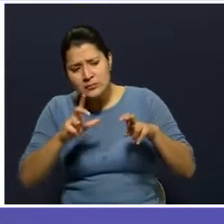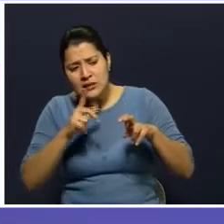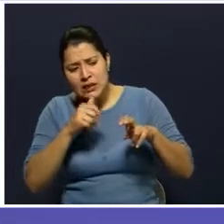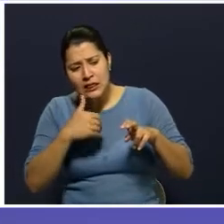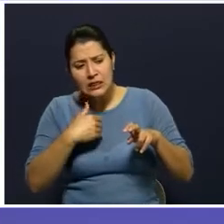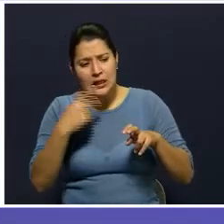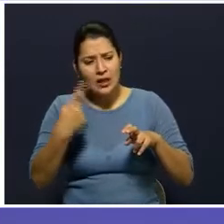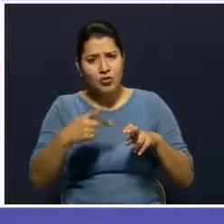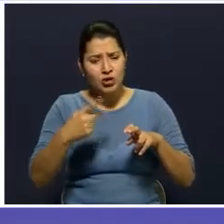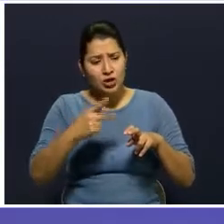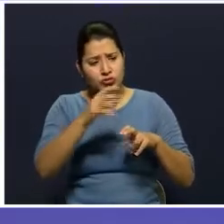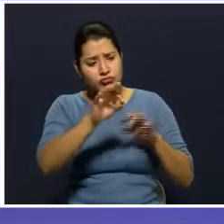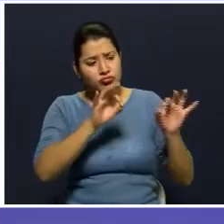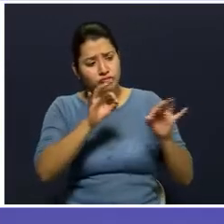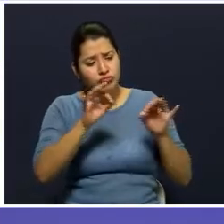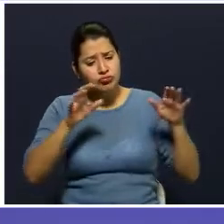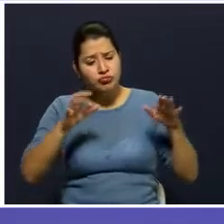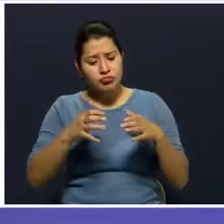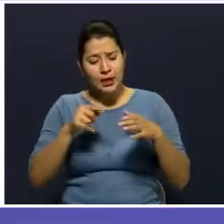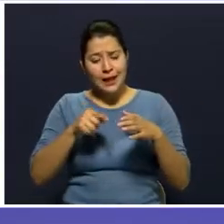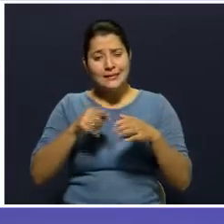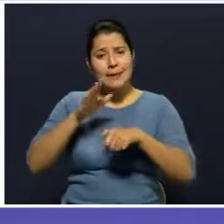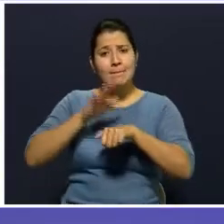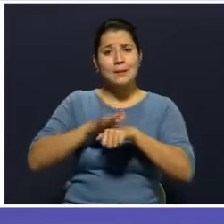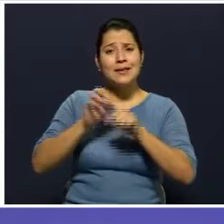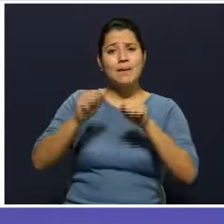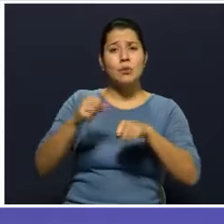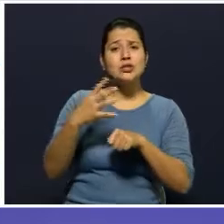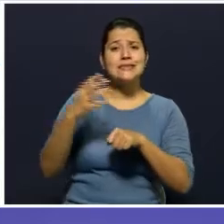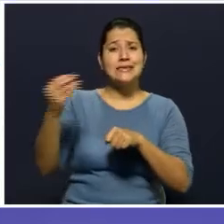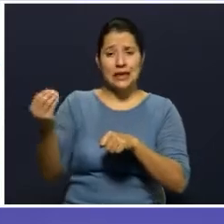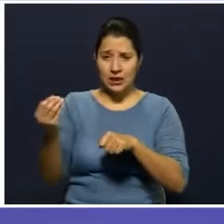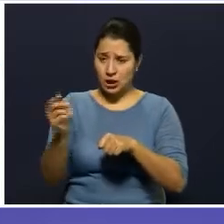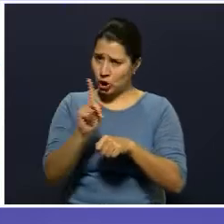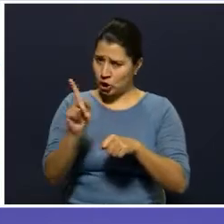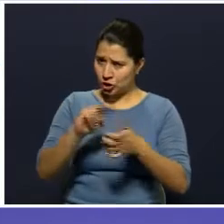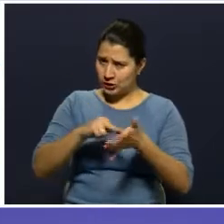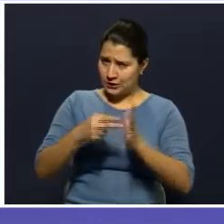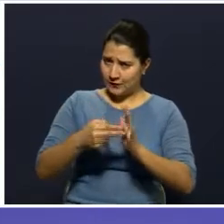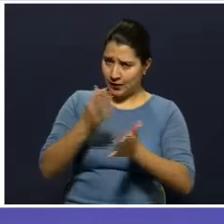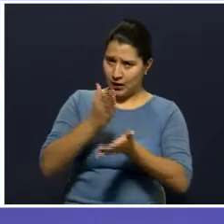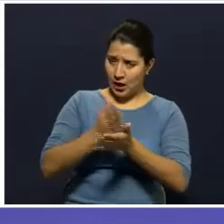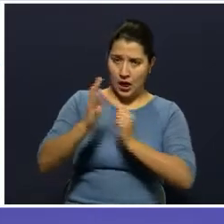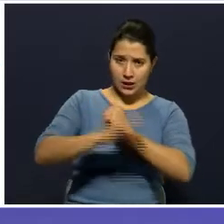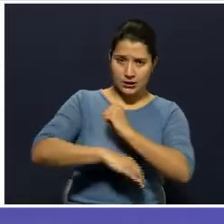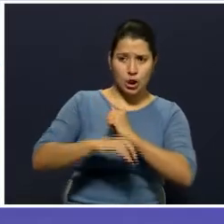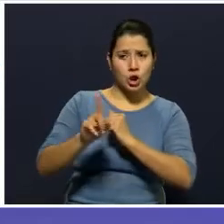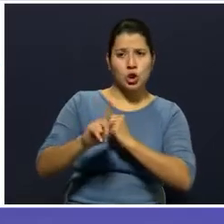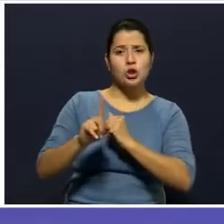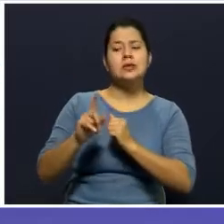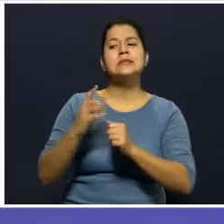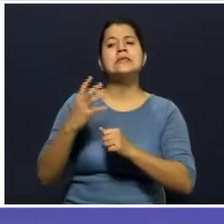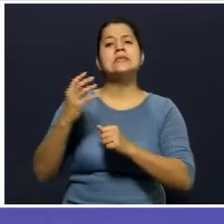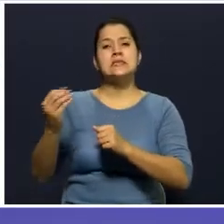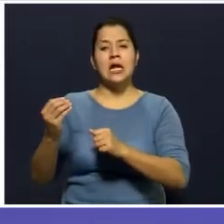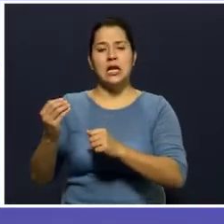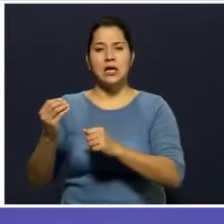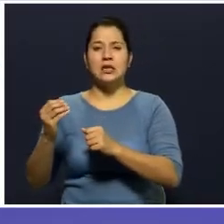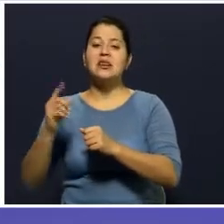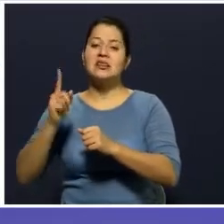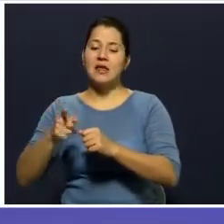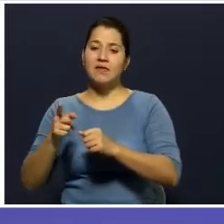al grupo de privados de libertad que por su condición de salud pertenecen a uno de los grupos de riesgo. En